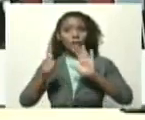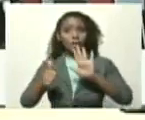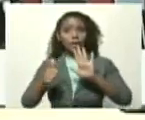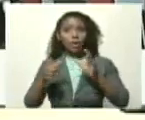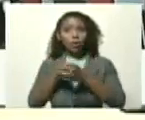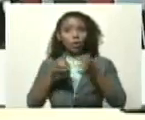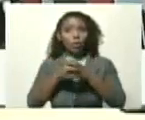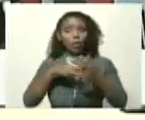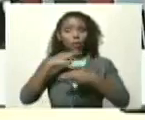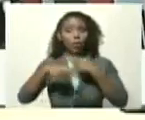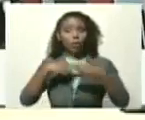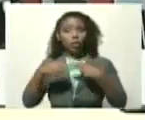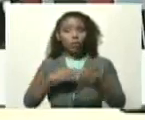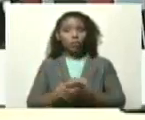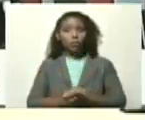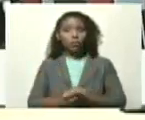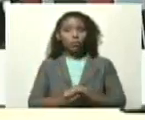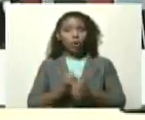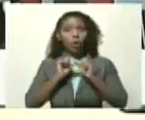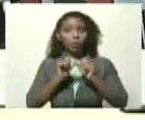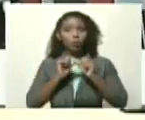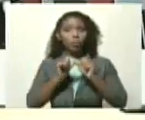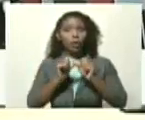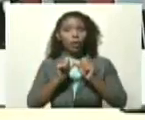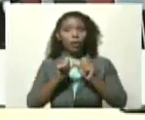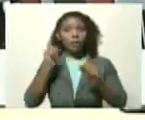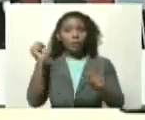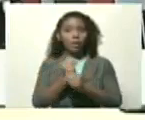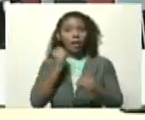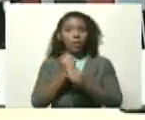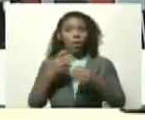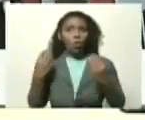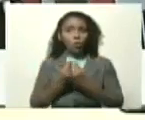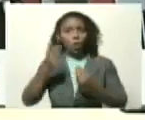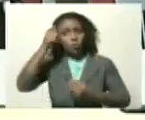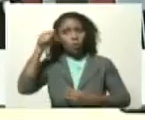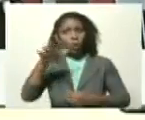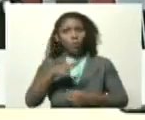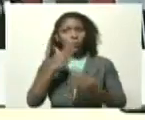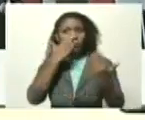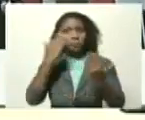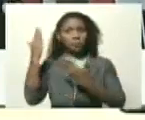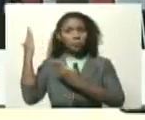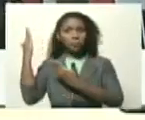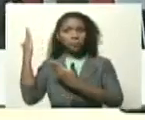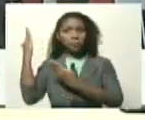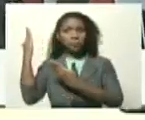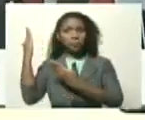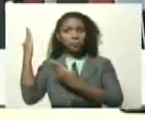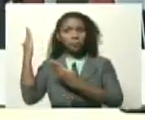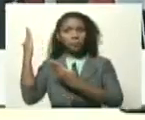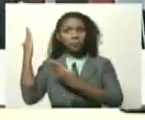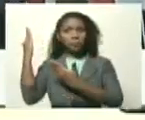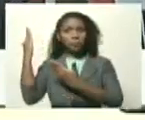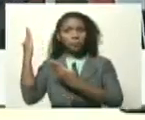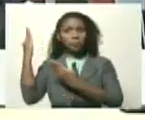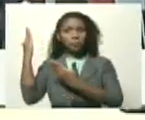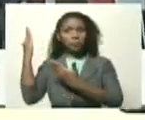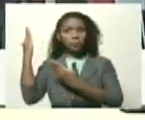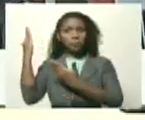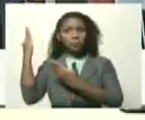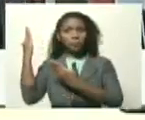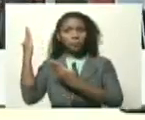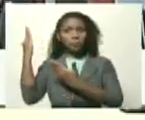fracción revolucionaria seguirá trabajando junto al pueblo. Vemos esta imagen histórica desde